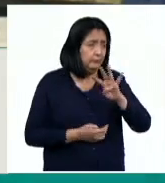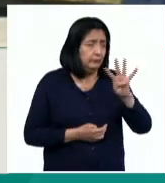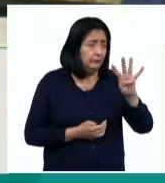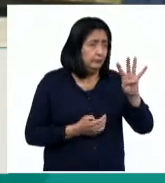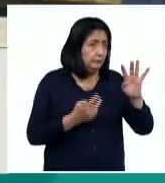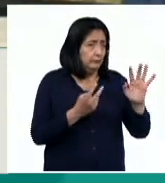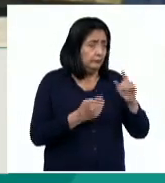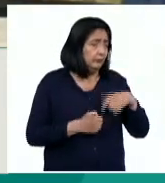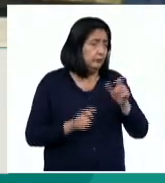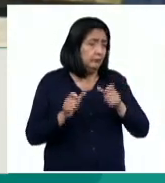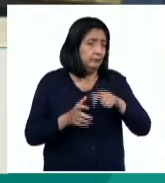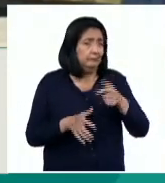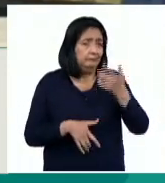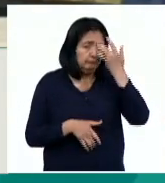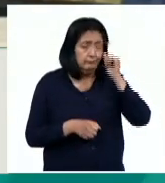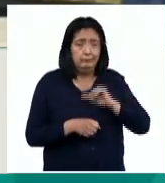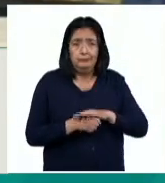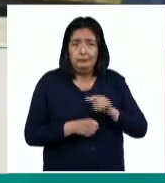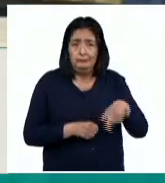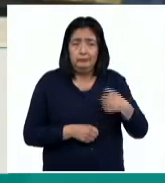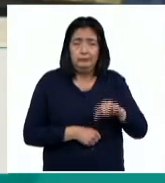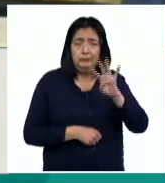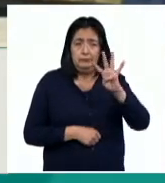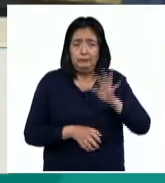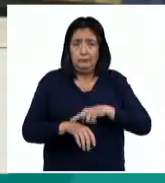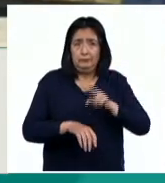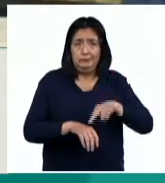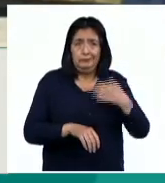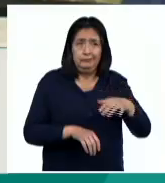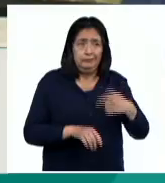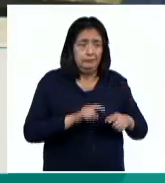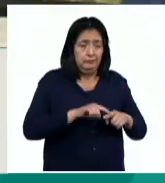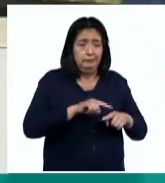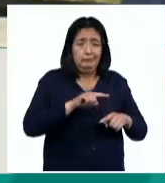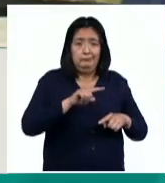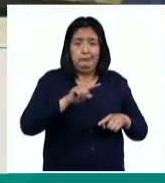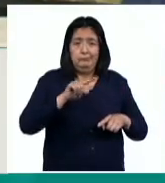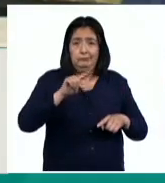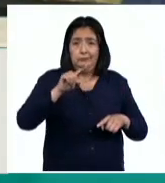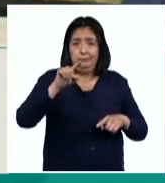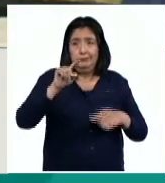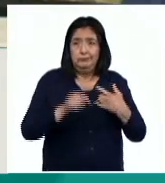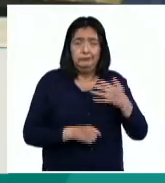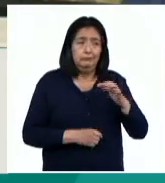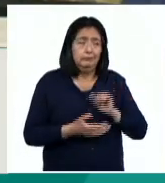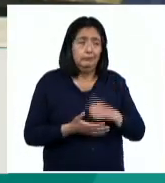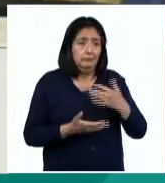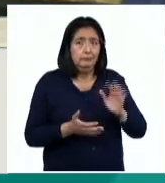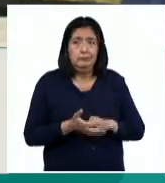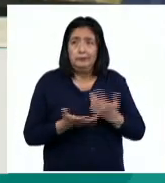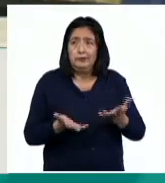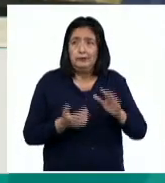257.447 casos de COVID en nuestro país, en cuatro regiones en donde la curva de coronavirus sigue en ascenso, y ya estamos llegando